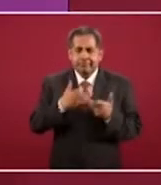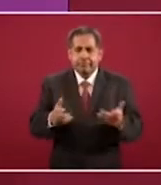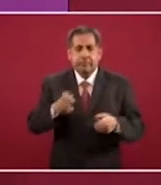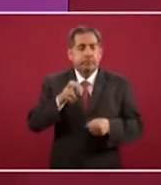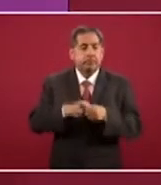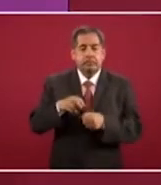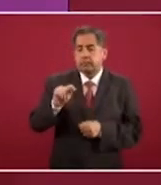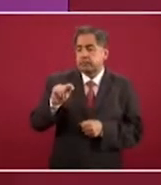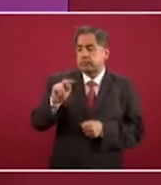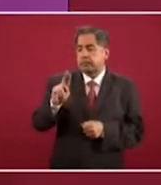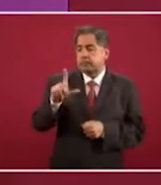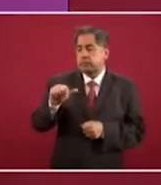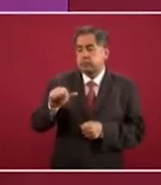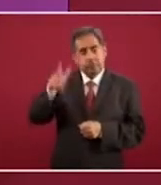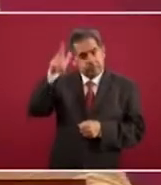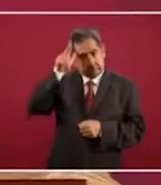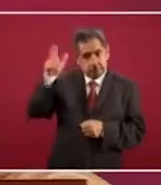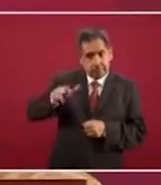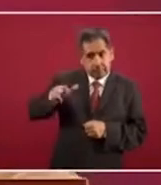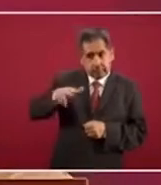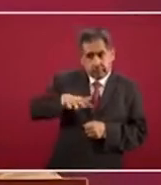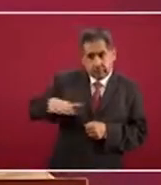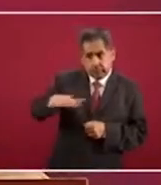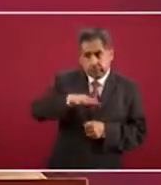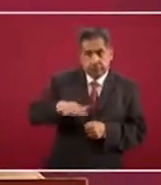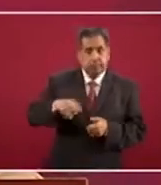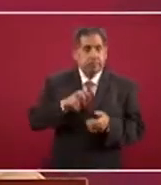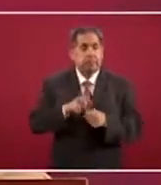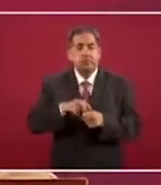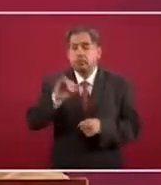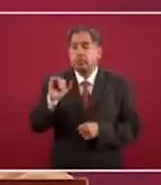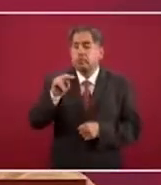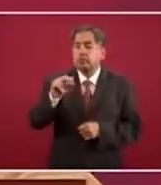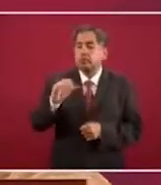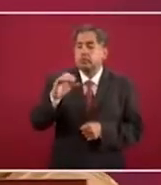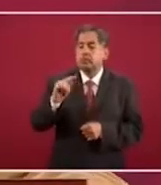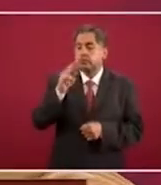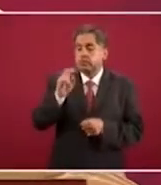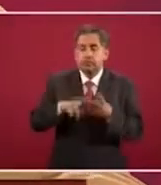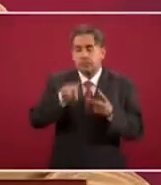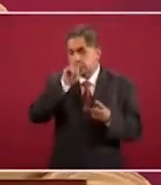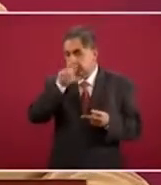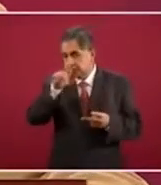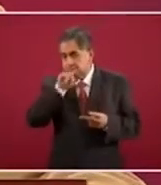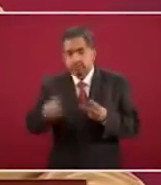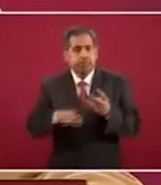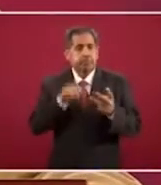de Tula en Hidalgo, la región del Salto y Juanacatlán en Jalisco, la cuenca